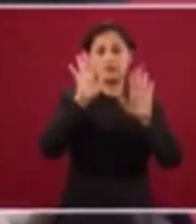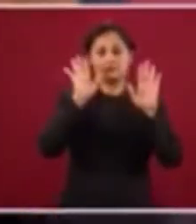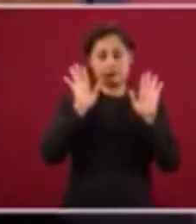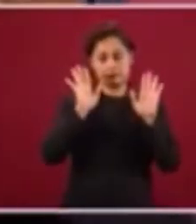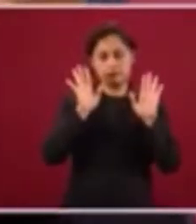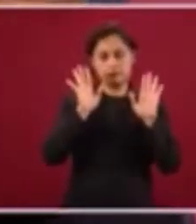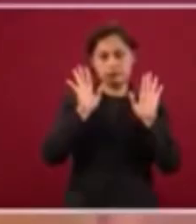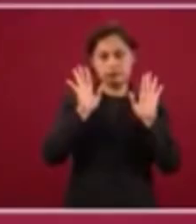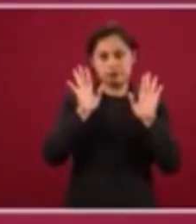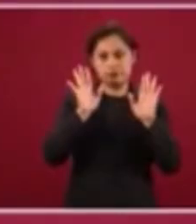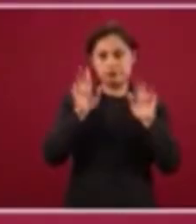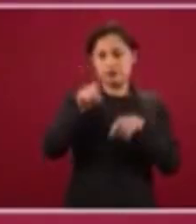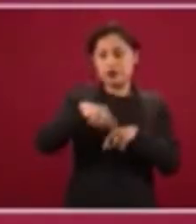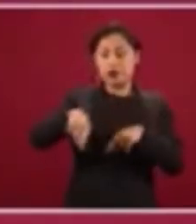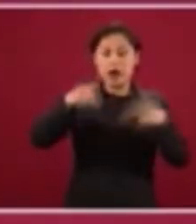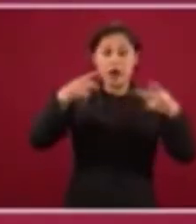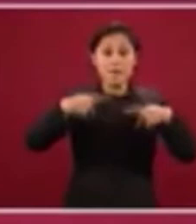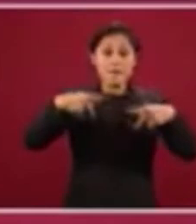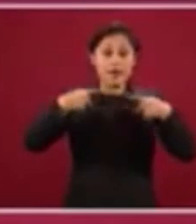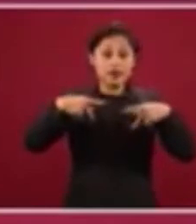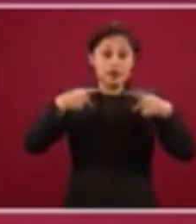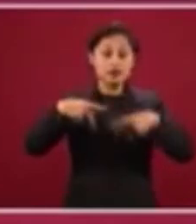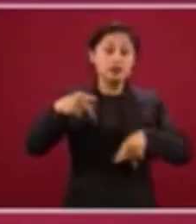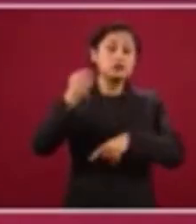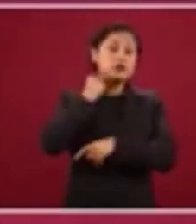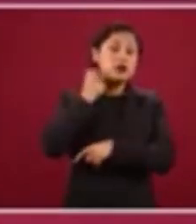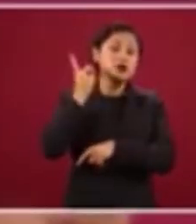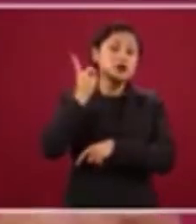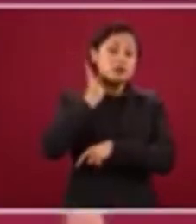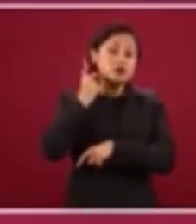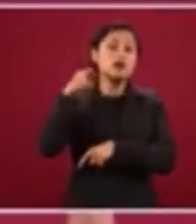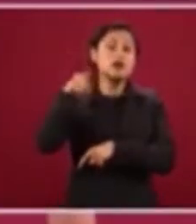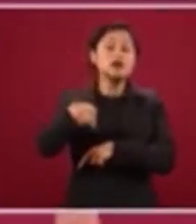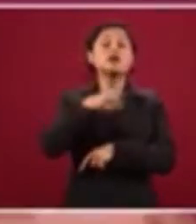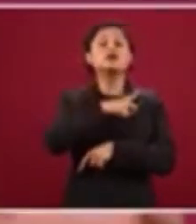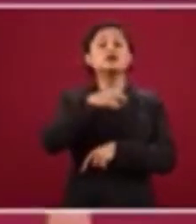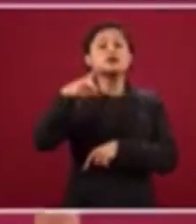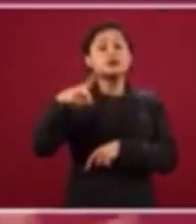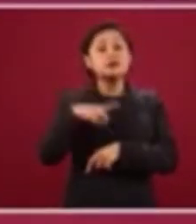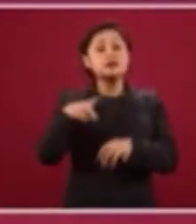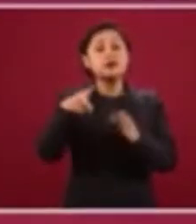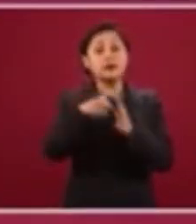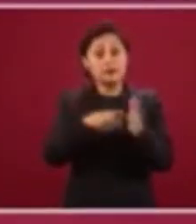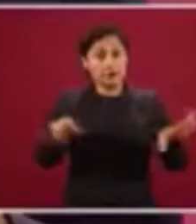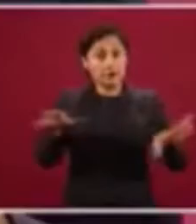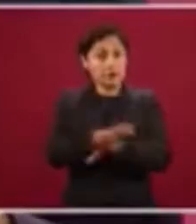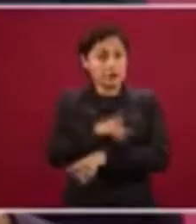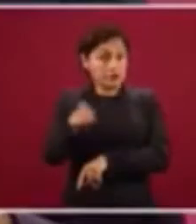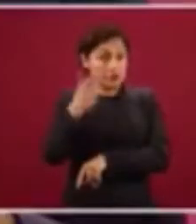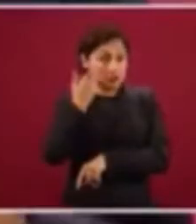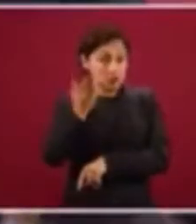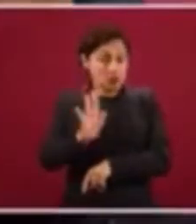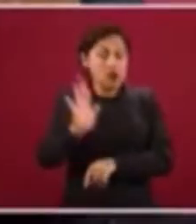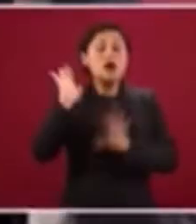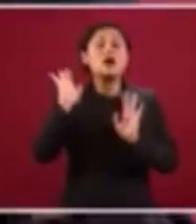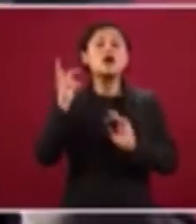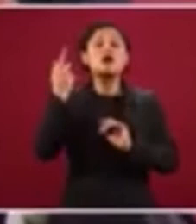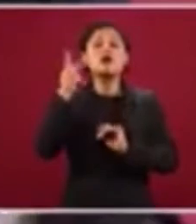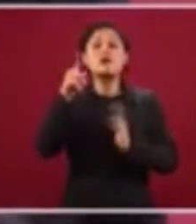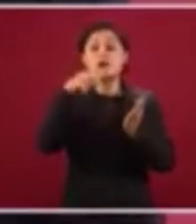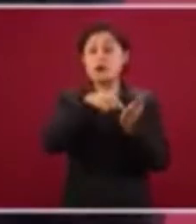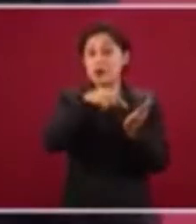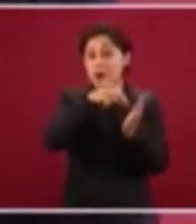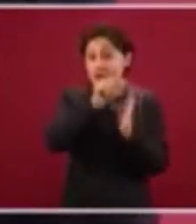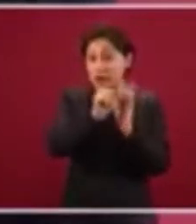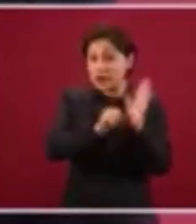resolver los constitucionalistas, pero no se puede juzgar a los